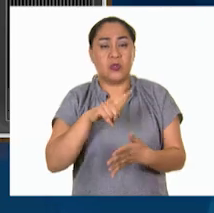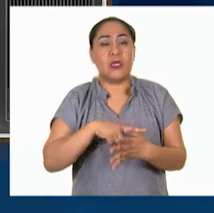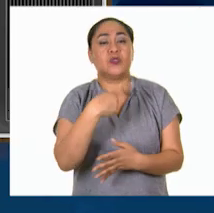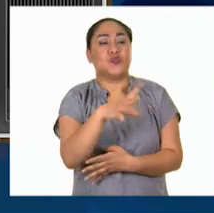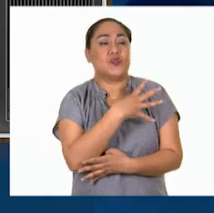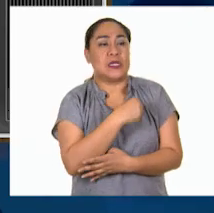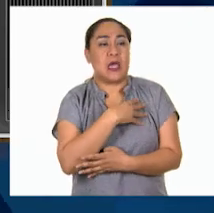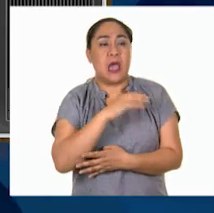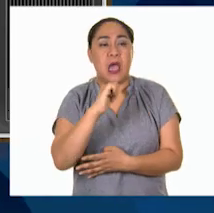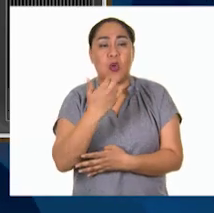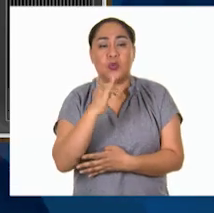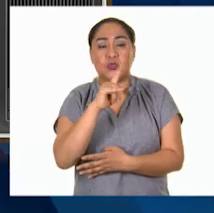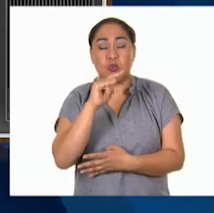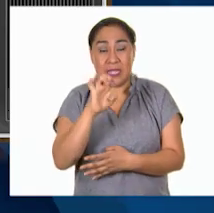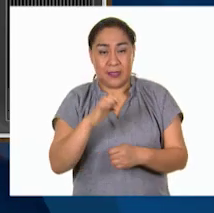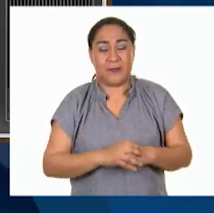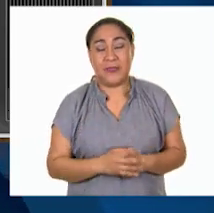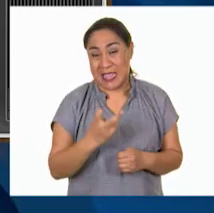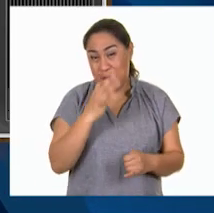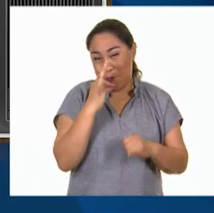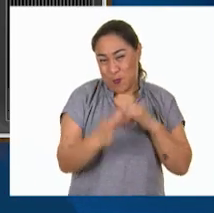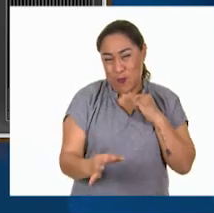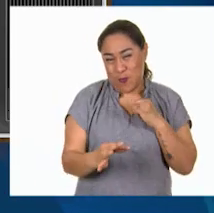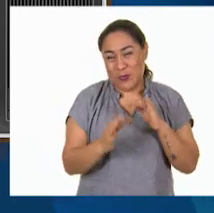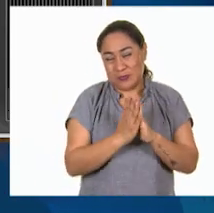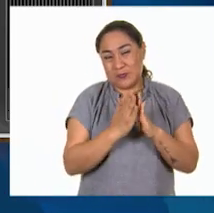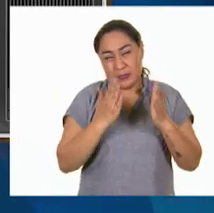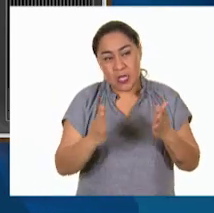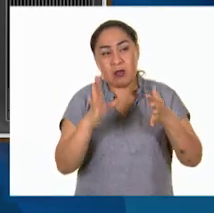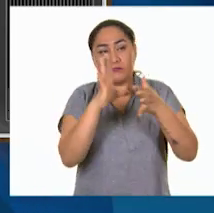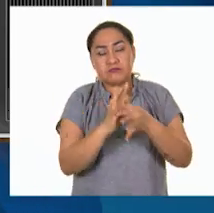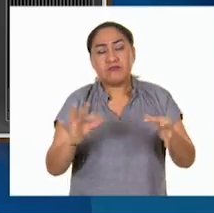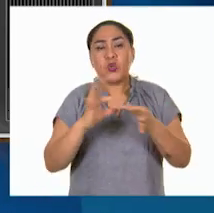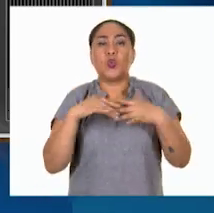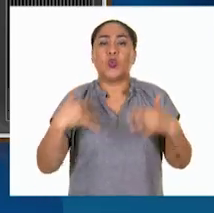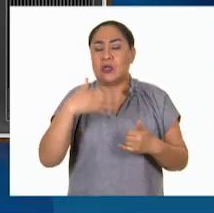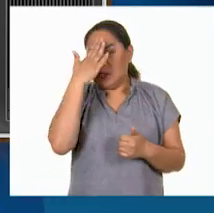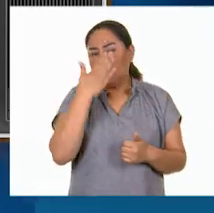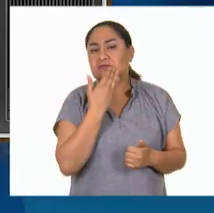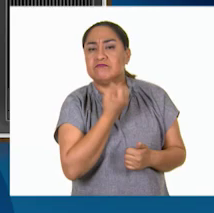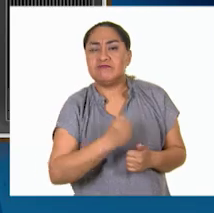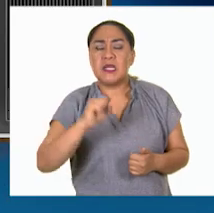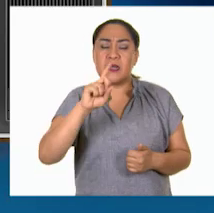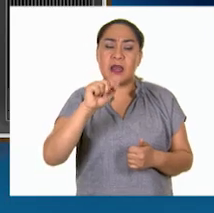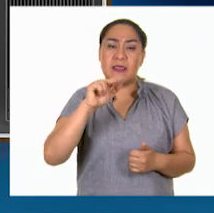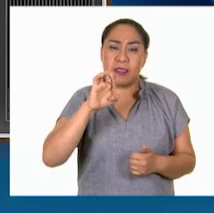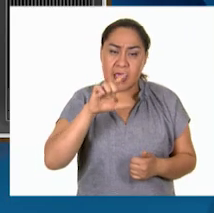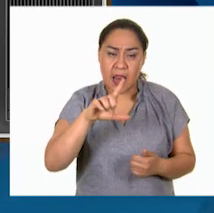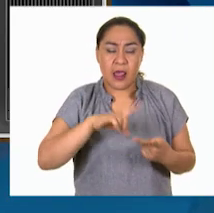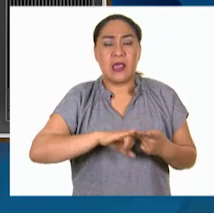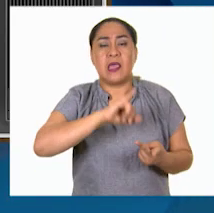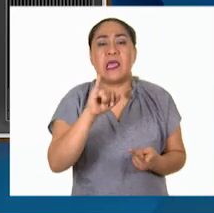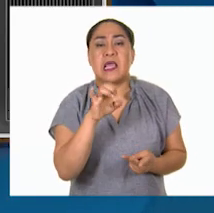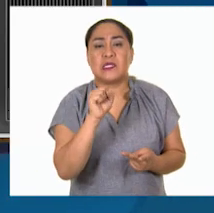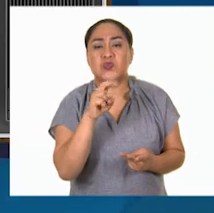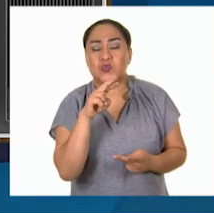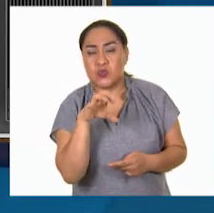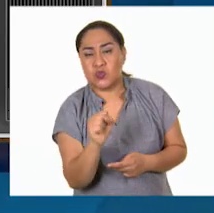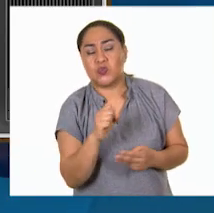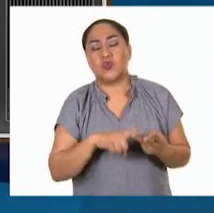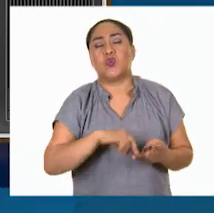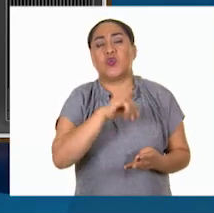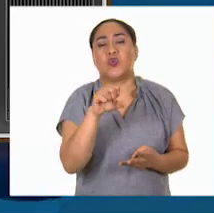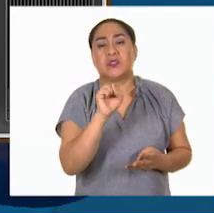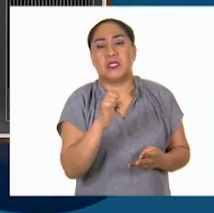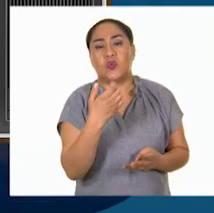Aguizote. En esta última publicación destacaron los talentos de Daniel Cabrera, Jesús Martínez Carrión y